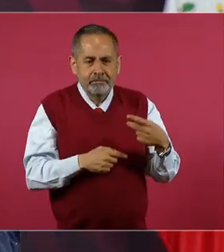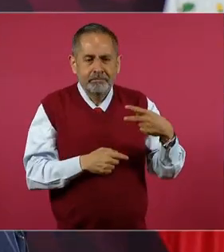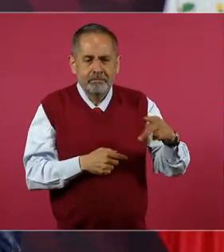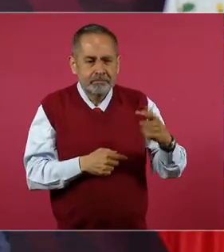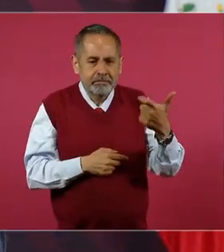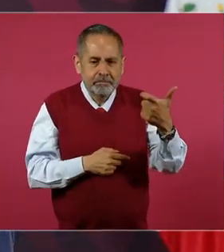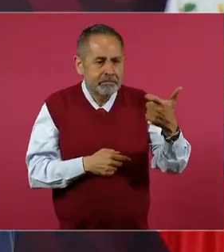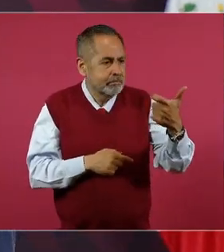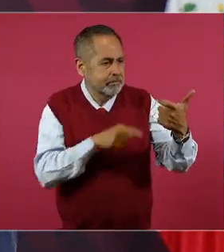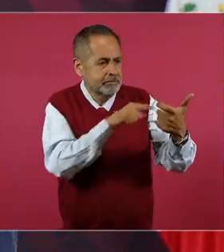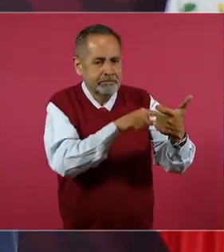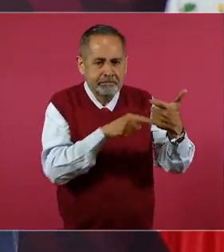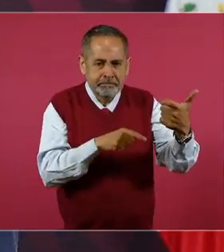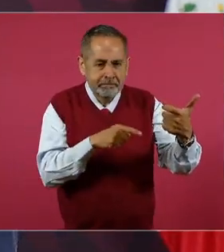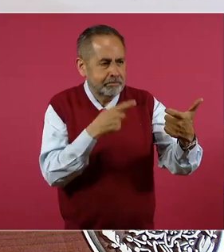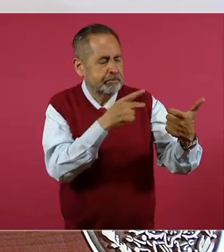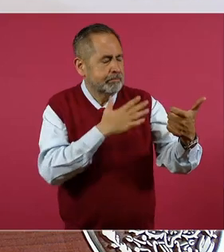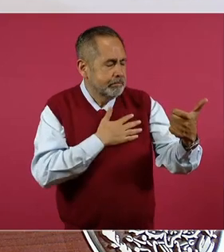es el dinero.